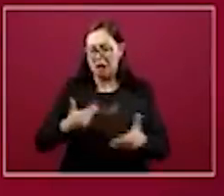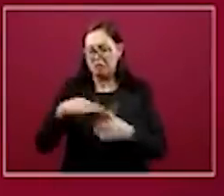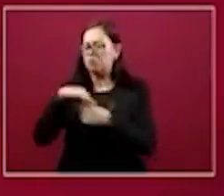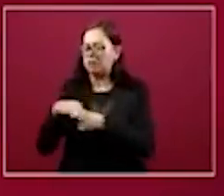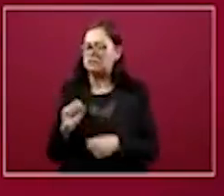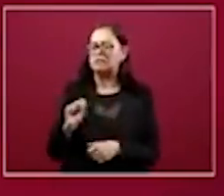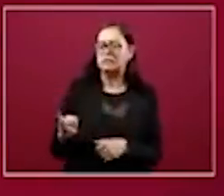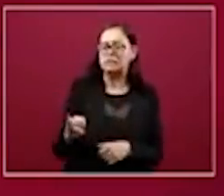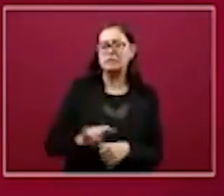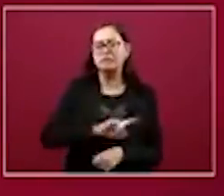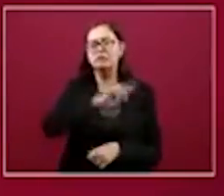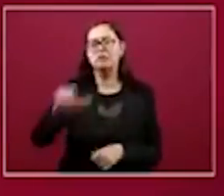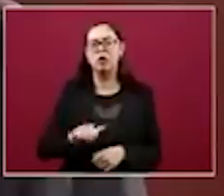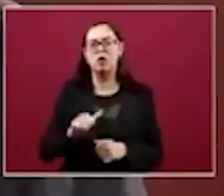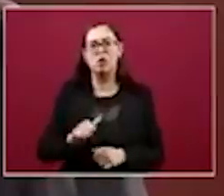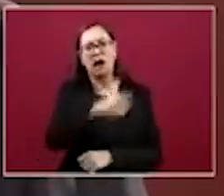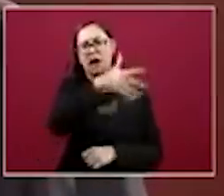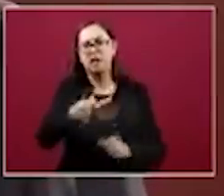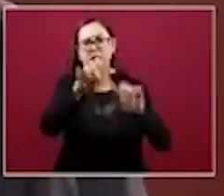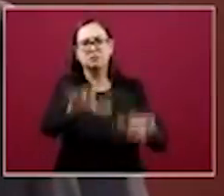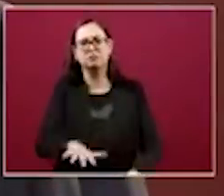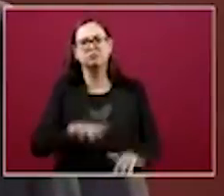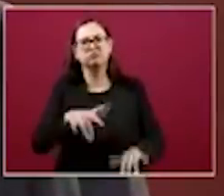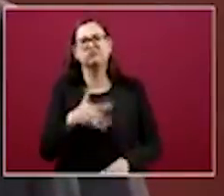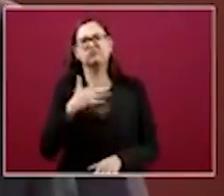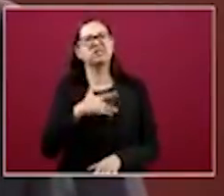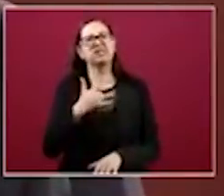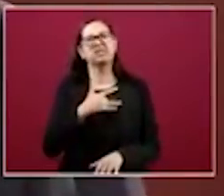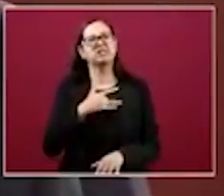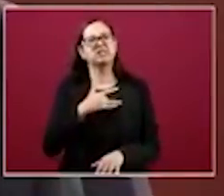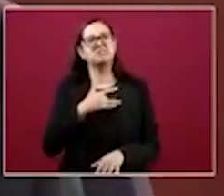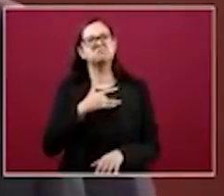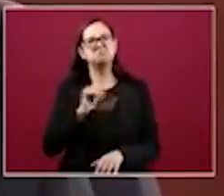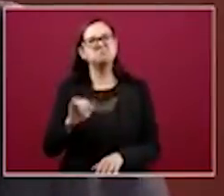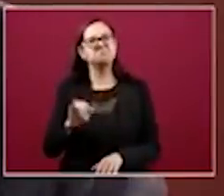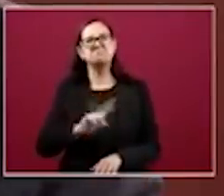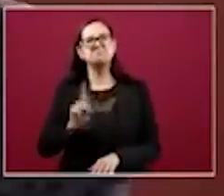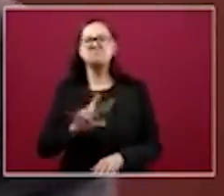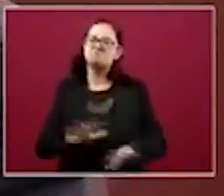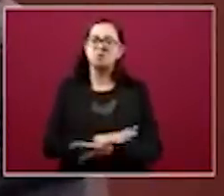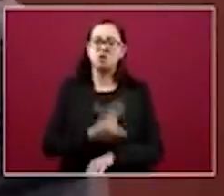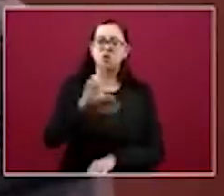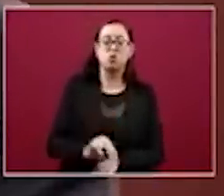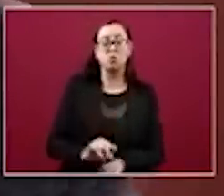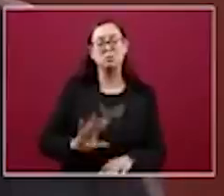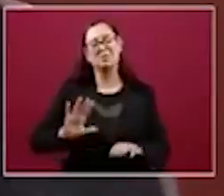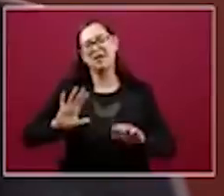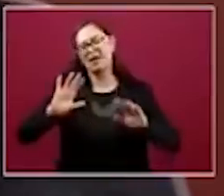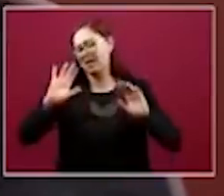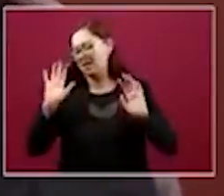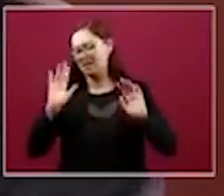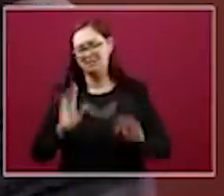general mantiene su postura o la cambia. Pero digo, tienen ya